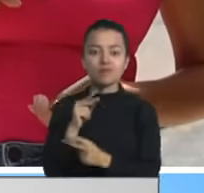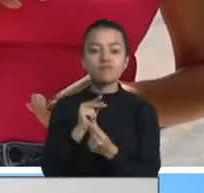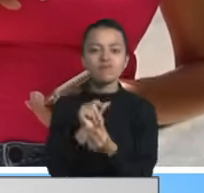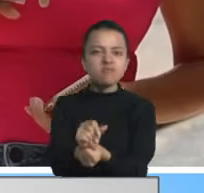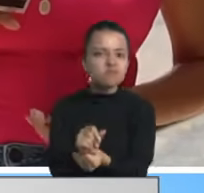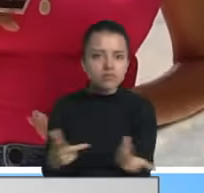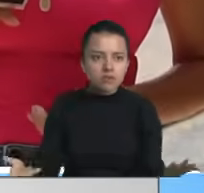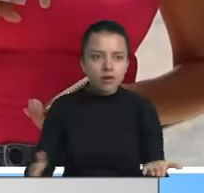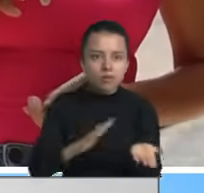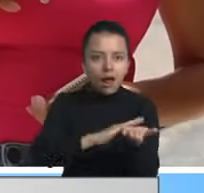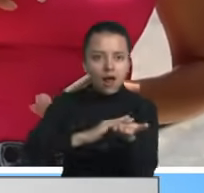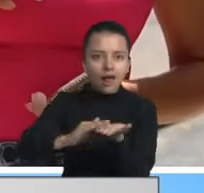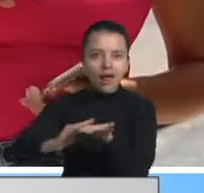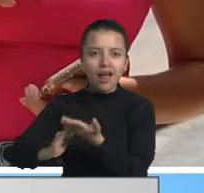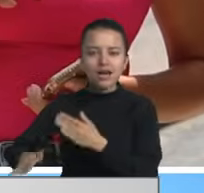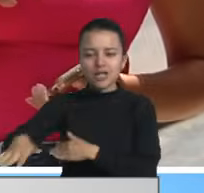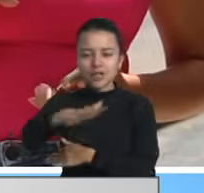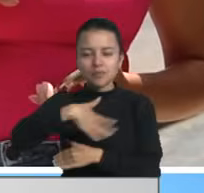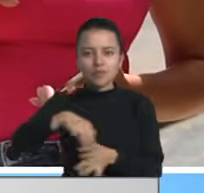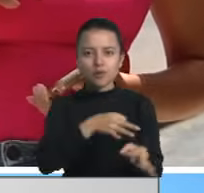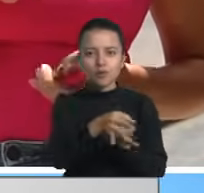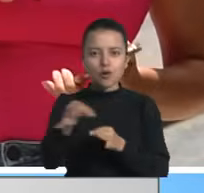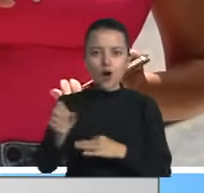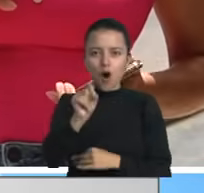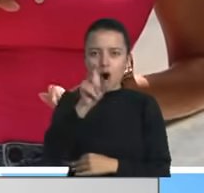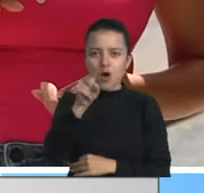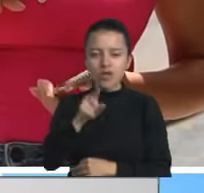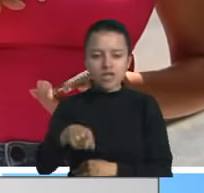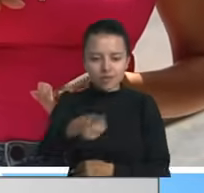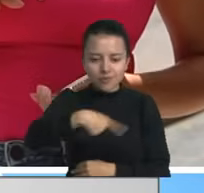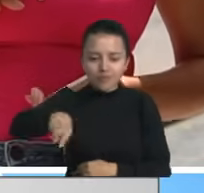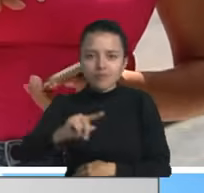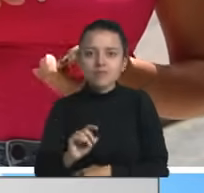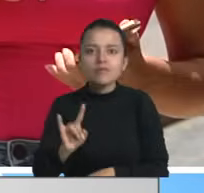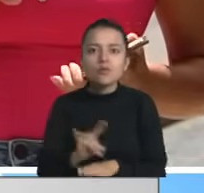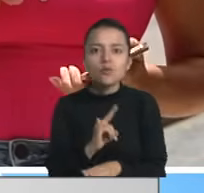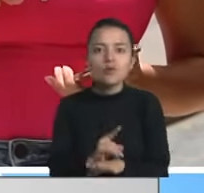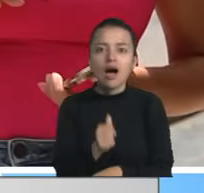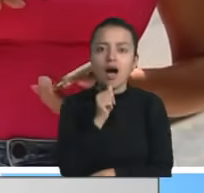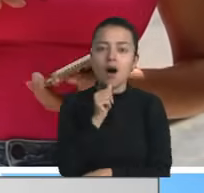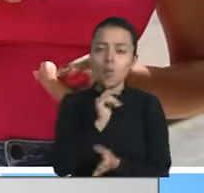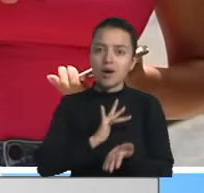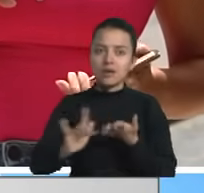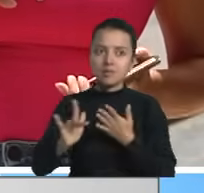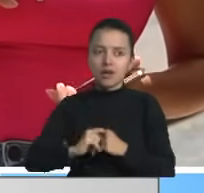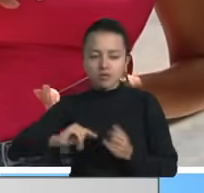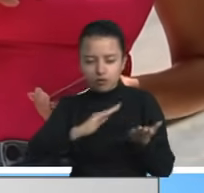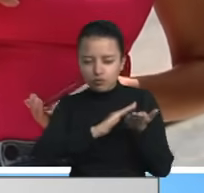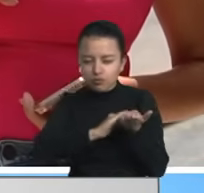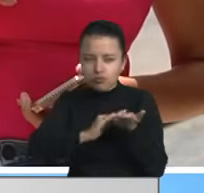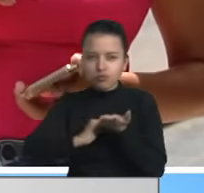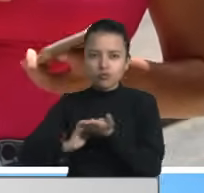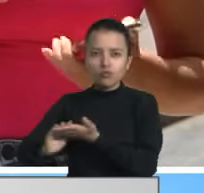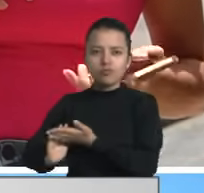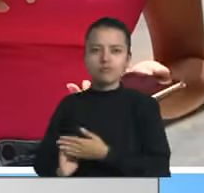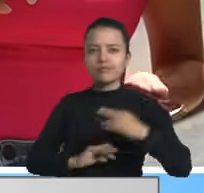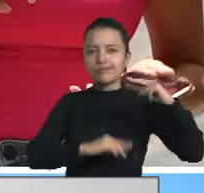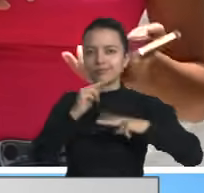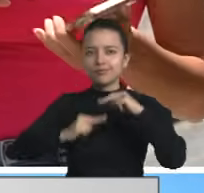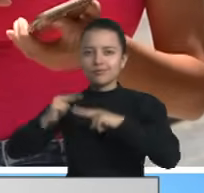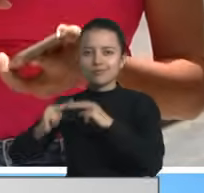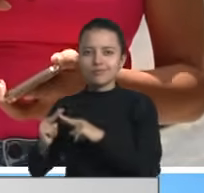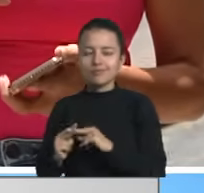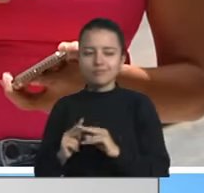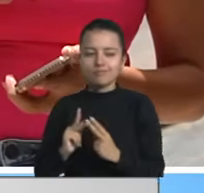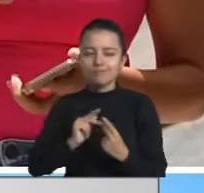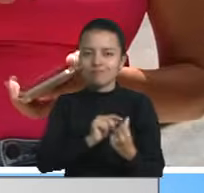potable en 11 municipios del departamento de Bolívar. Ha señalado el mandatario que la idea es realizar nuevos acueductos y